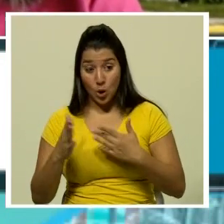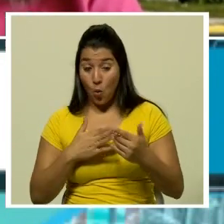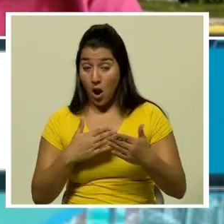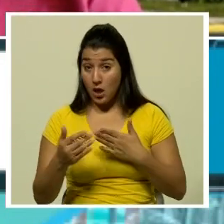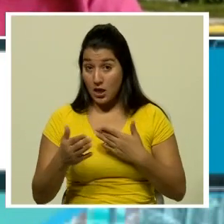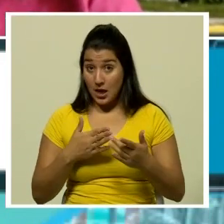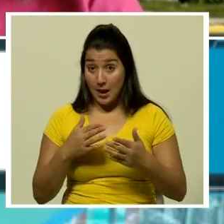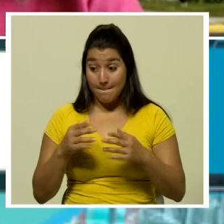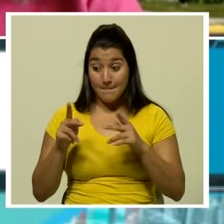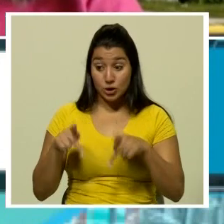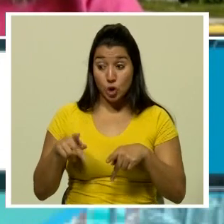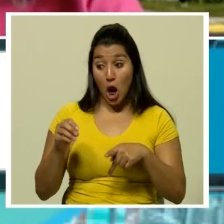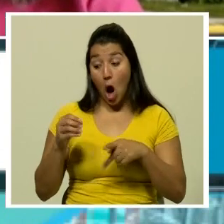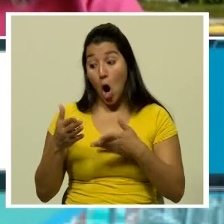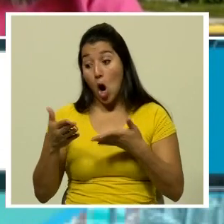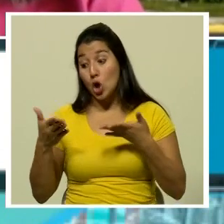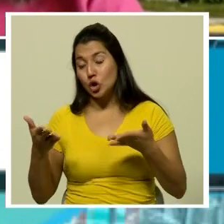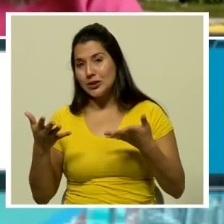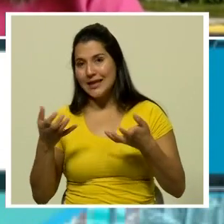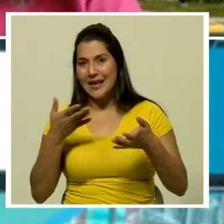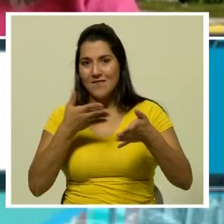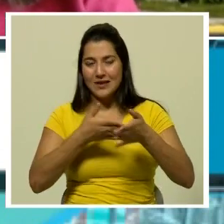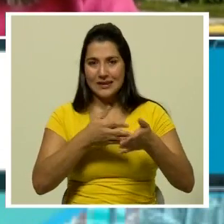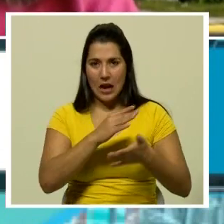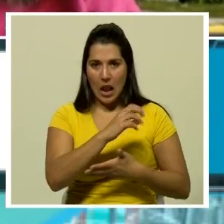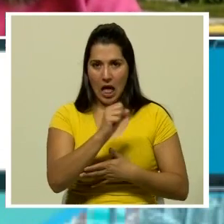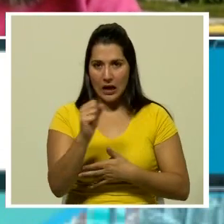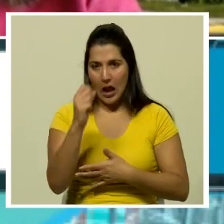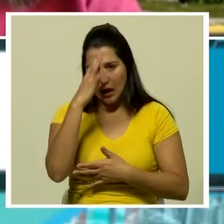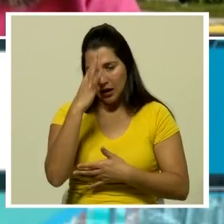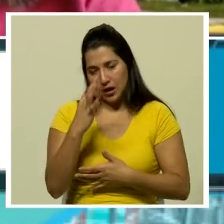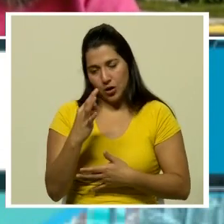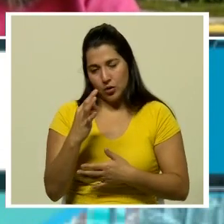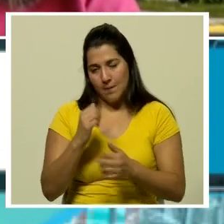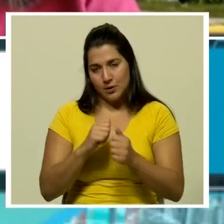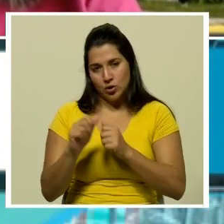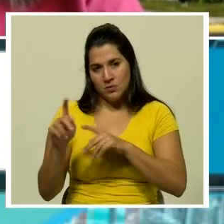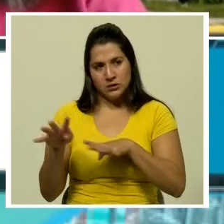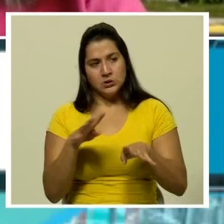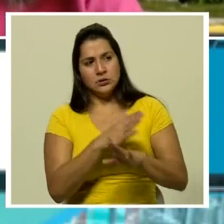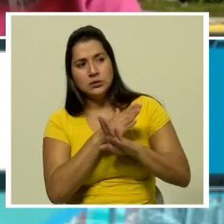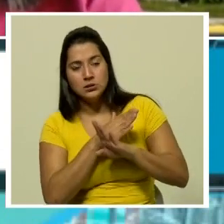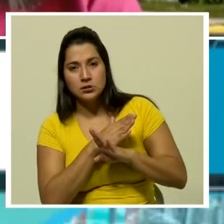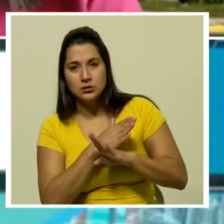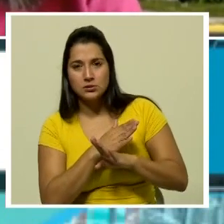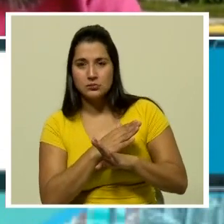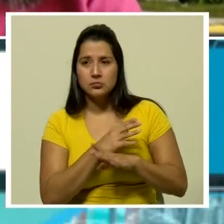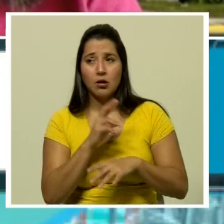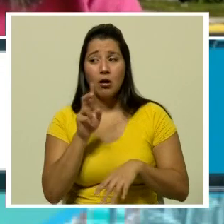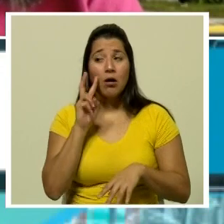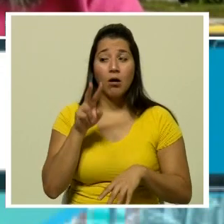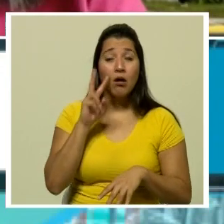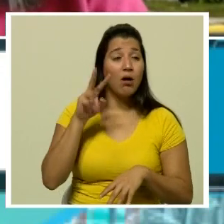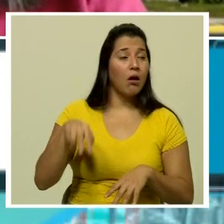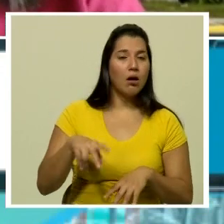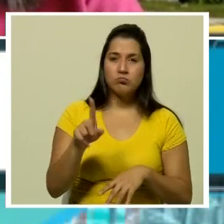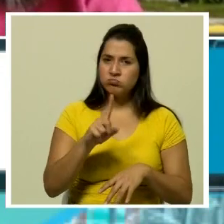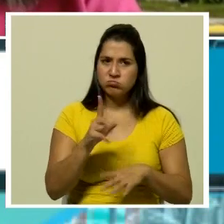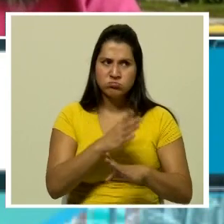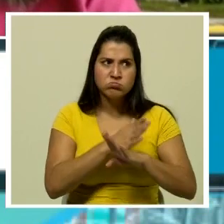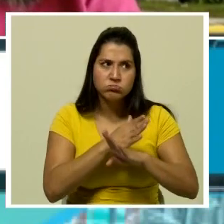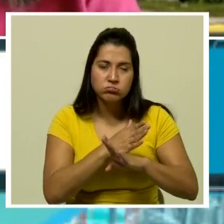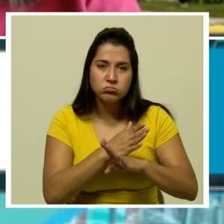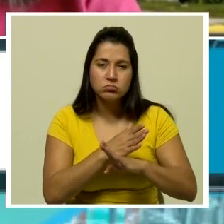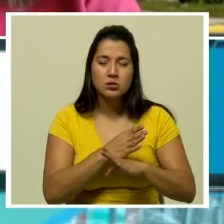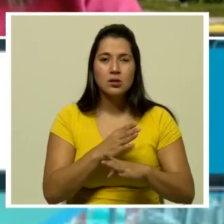la caja, yo creo que va a generar una gran reacción de los costarricenses, más allá de las figuras de gobierno, las